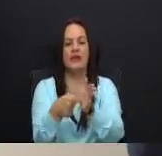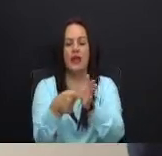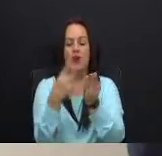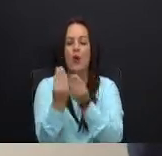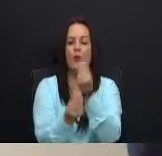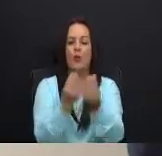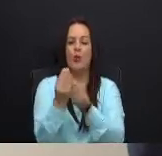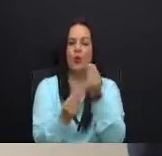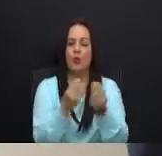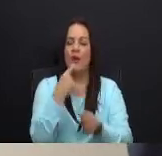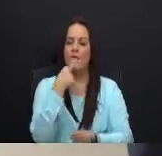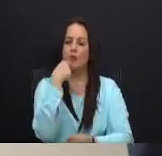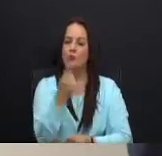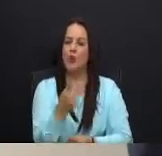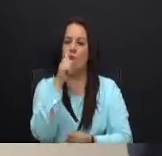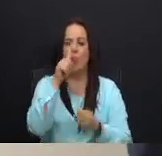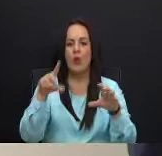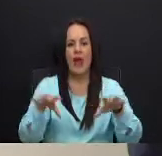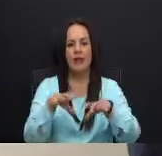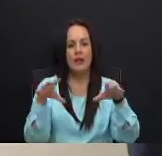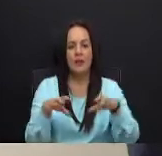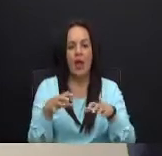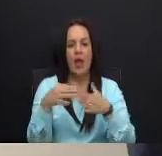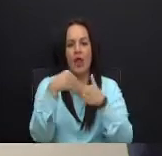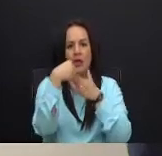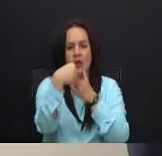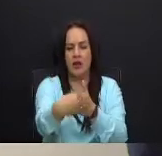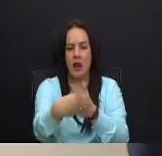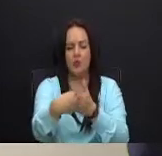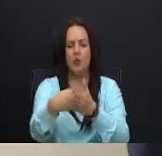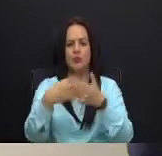Mencioné una actividad con liderazgos